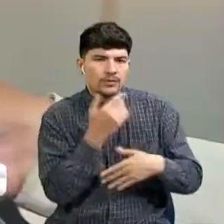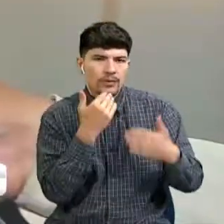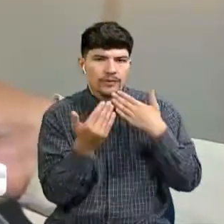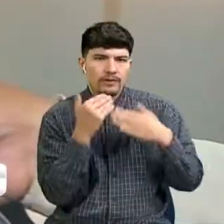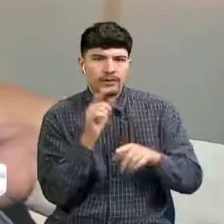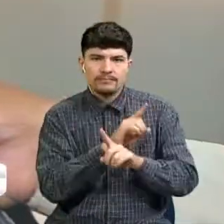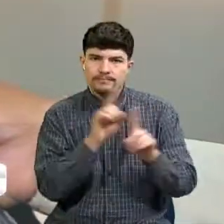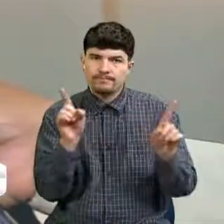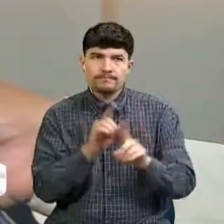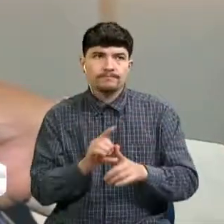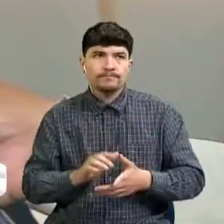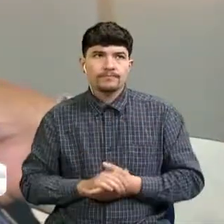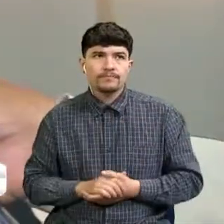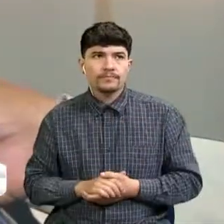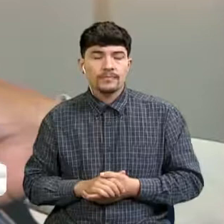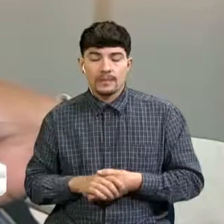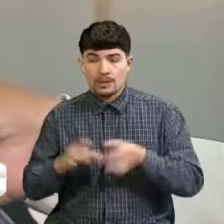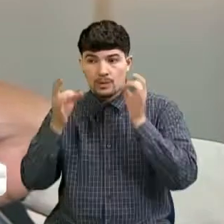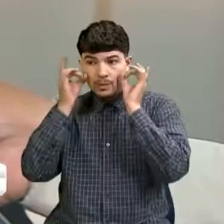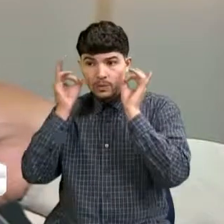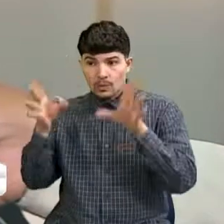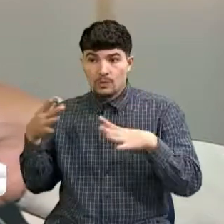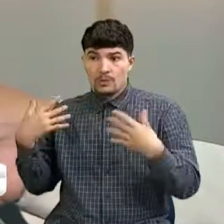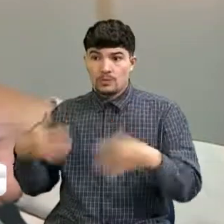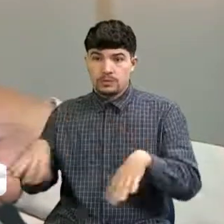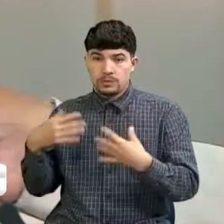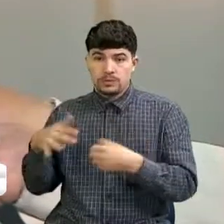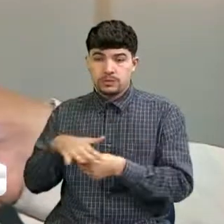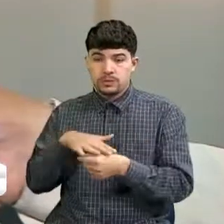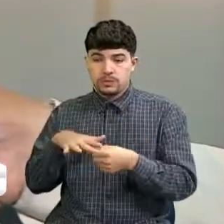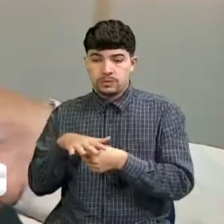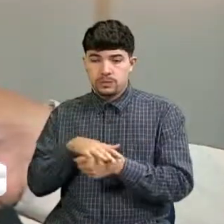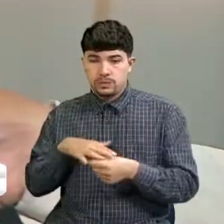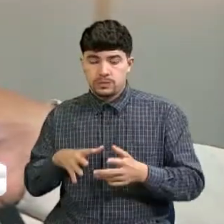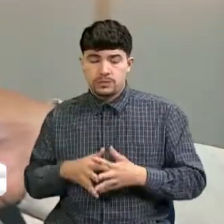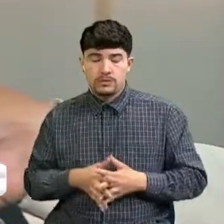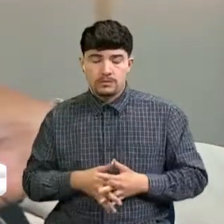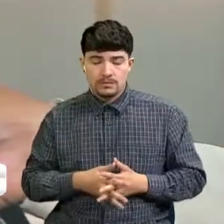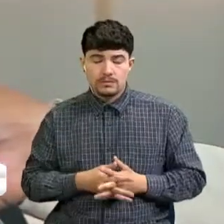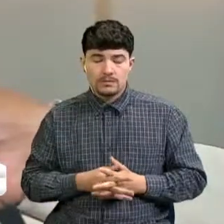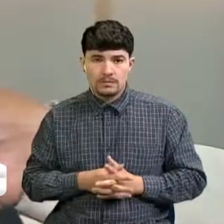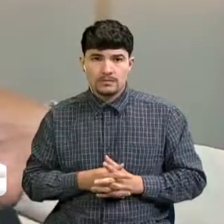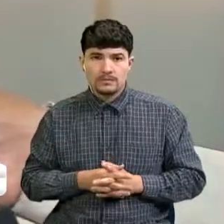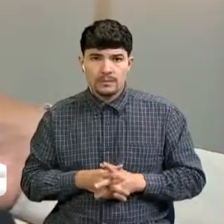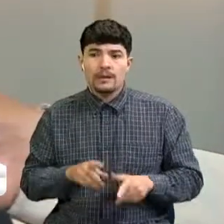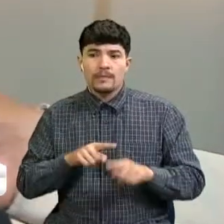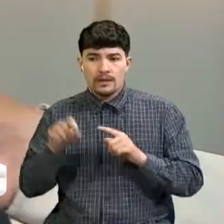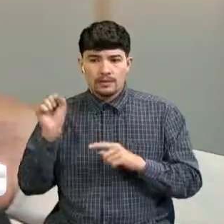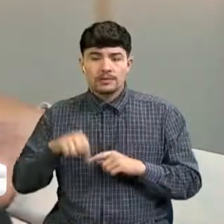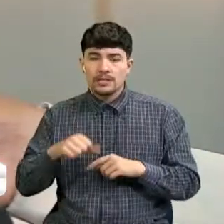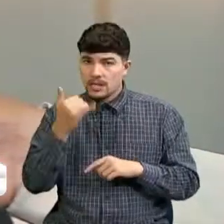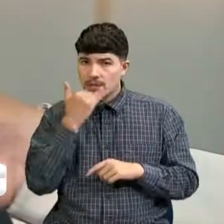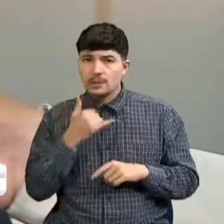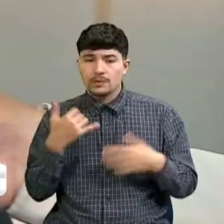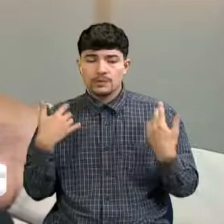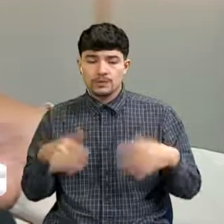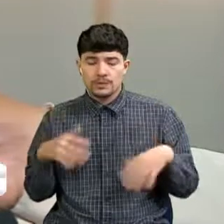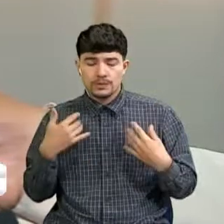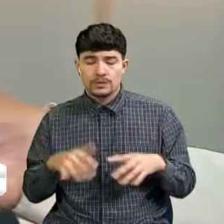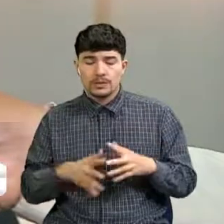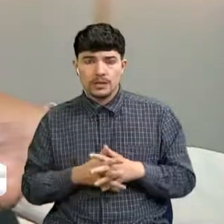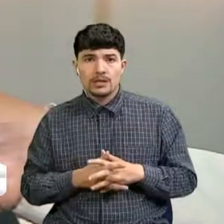no es gravísimo y no es a nivel de dolo pero sí es una falta grave que